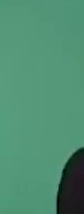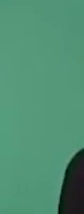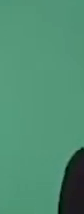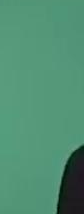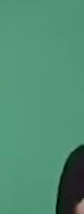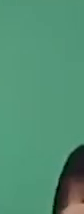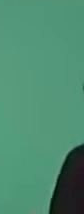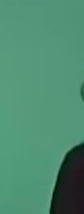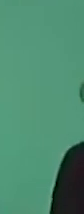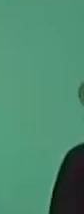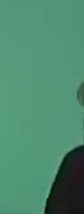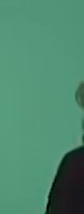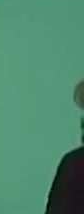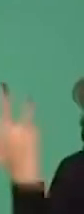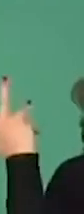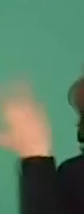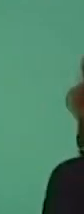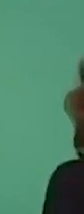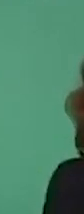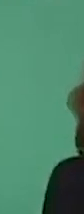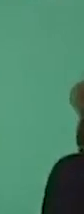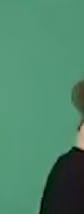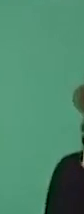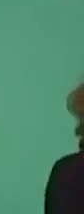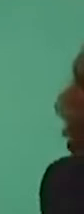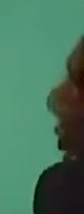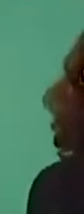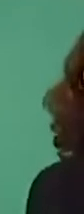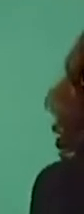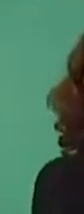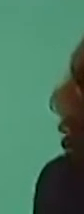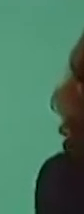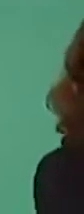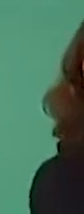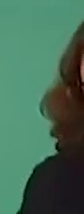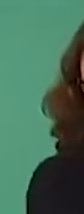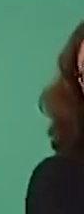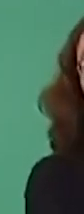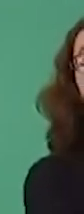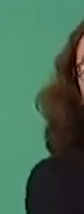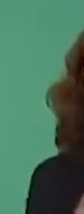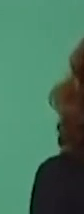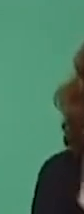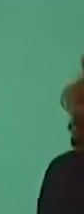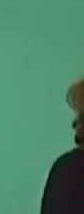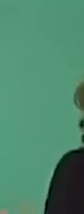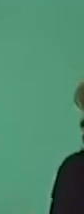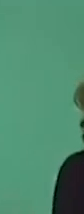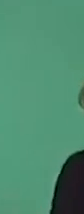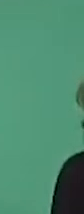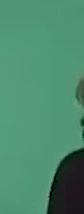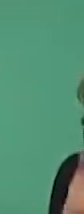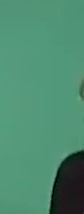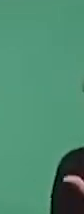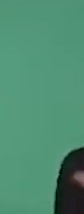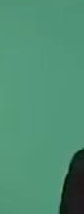Miren cómo está España en cuanto a tarifas de luz, porque el gobierno español,